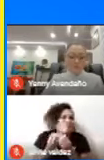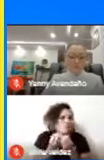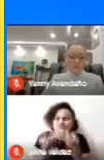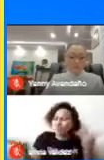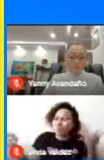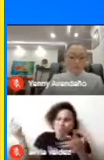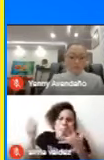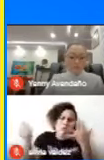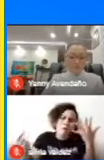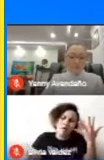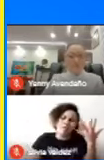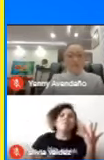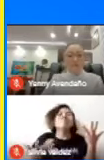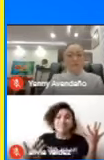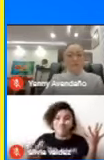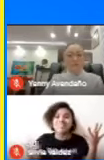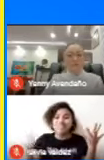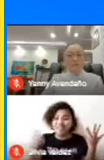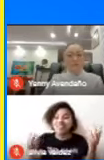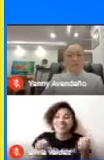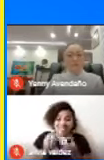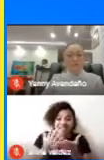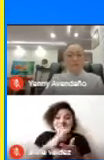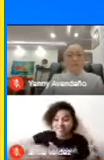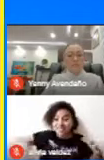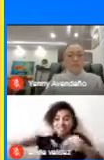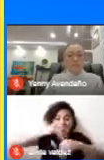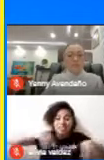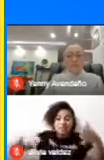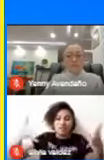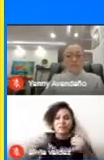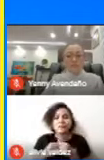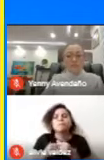factores que se dan en el territorio.